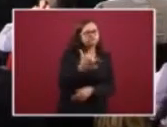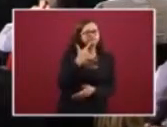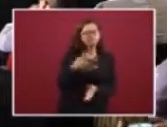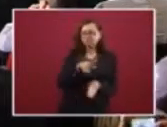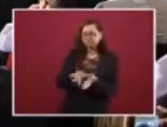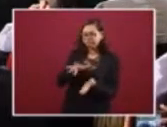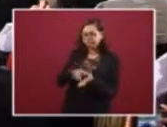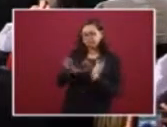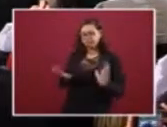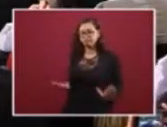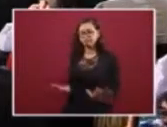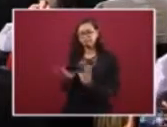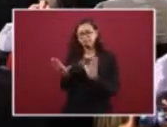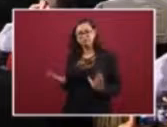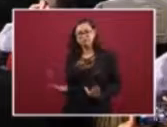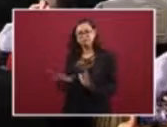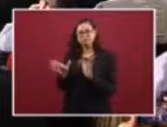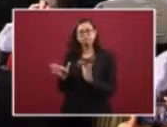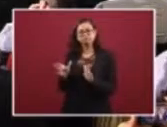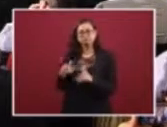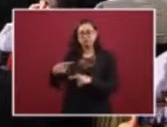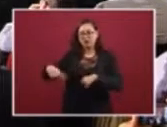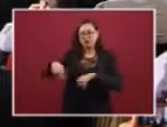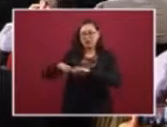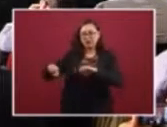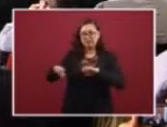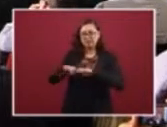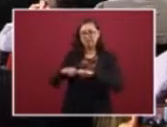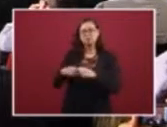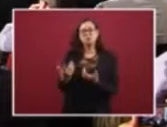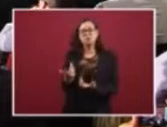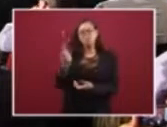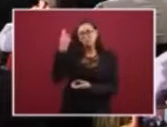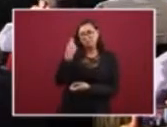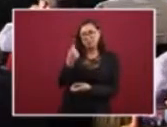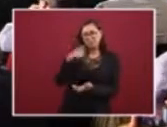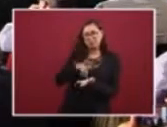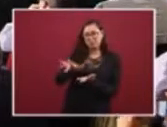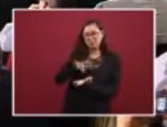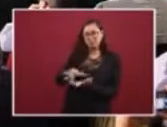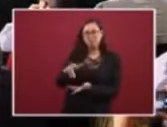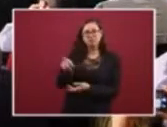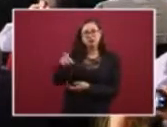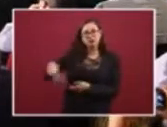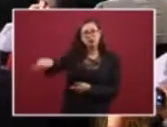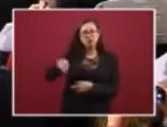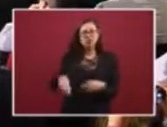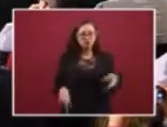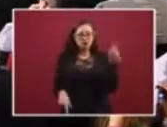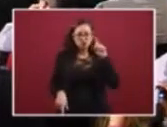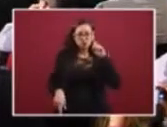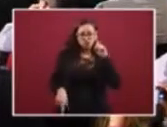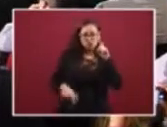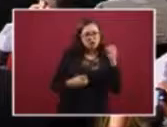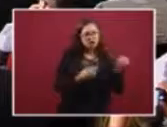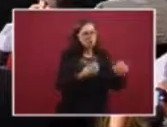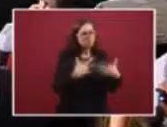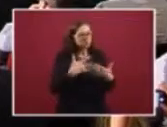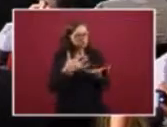que hace por apoyar económicamente al equipo y entusiasmarlos porque fue una gran noticia presidente te entrego